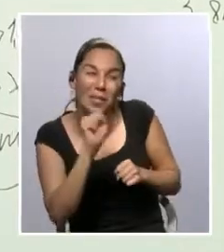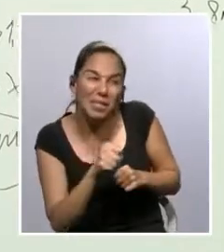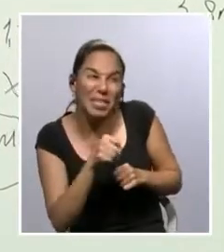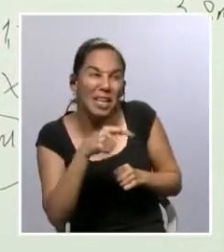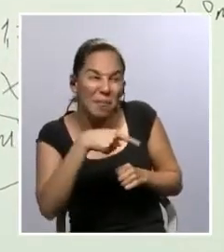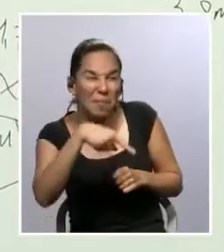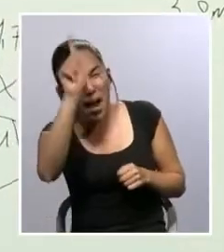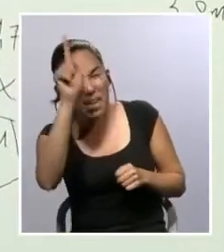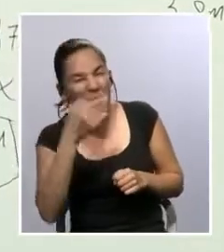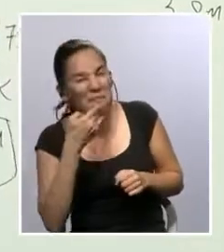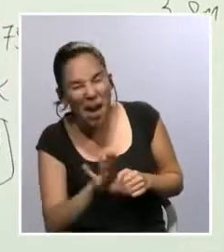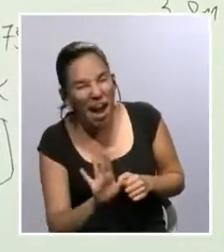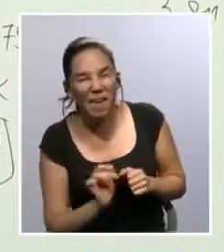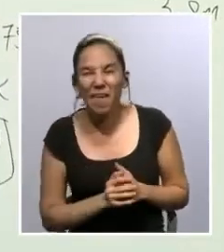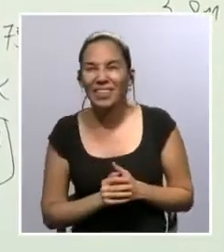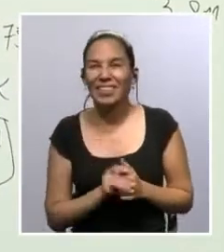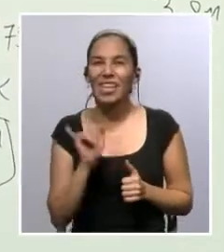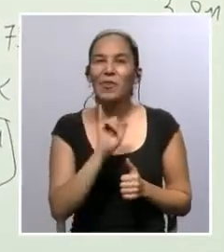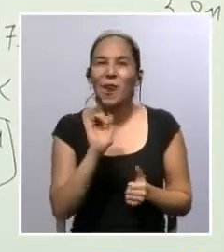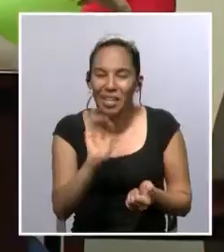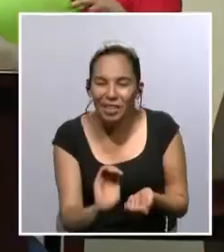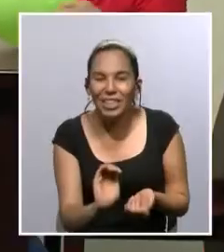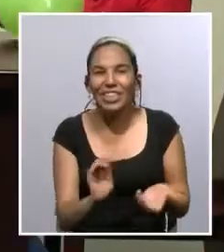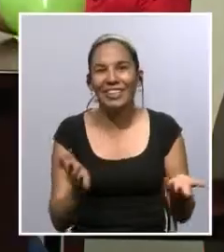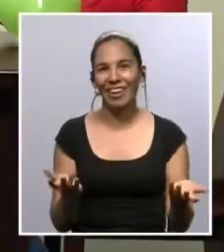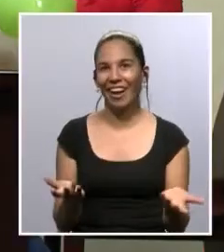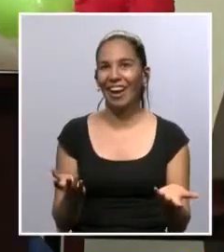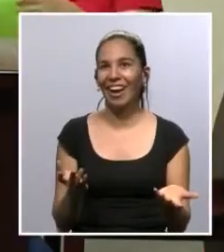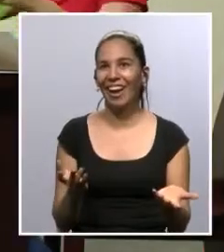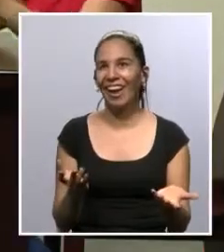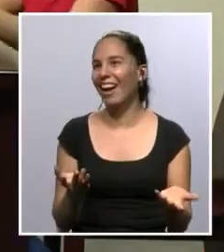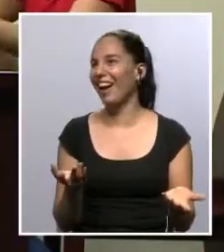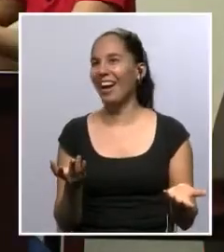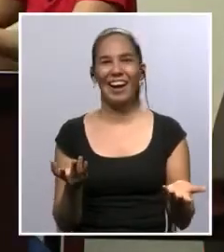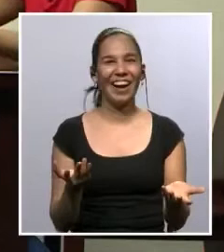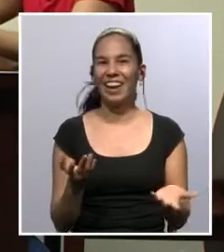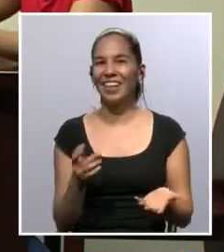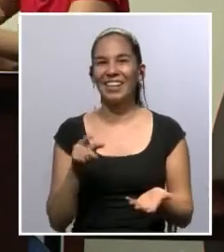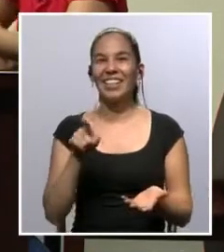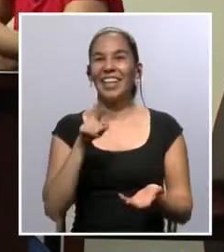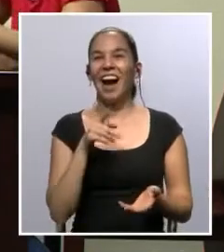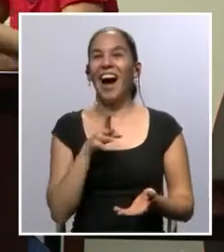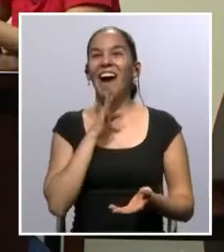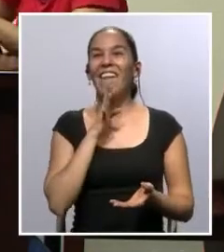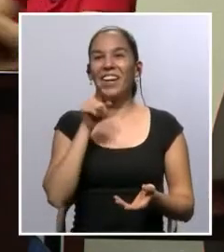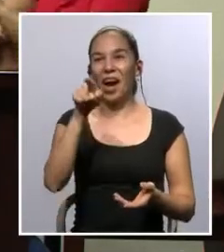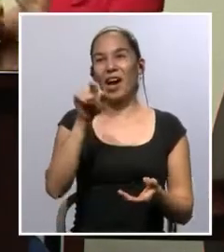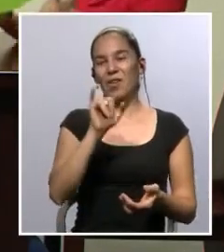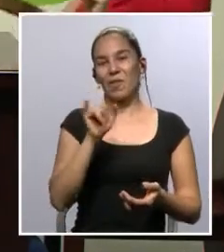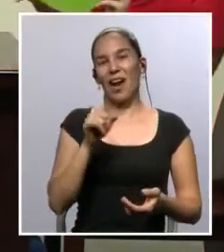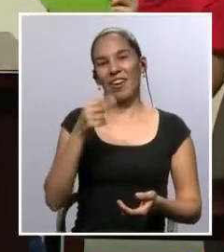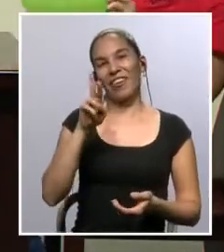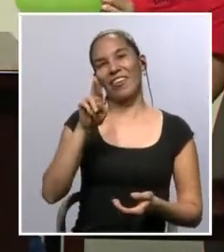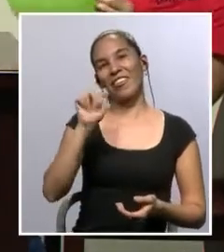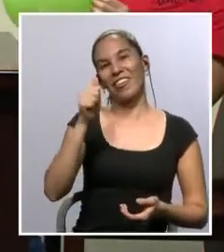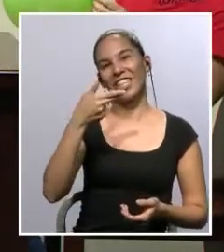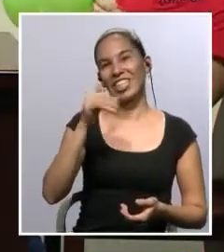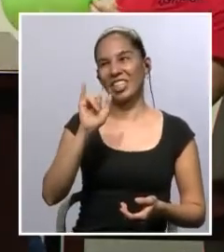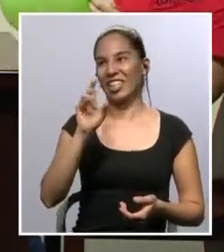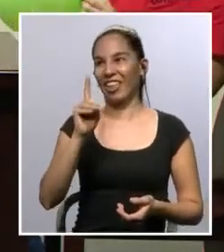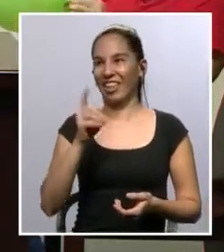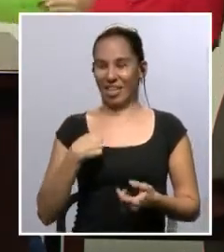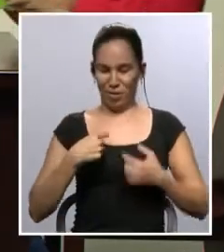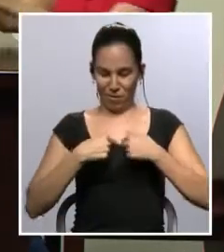malhechores, váyanse de aquí! Así que hable como Rachid y de pronto Rachid, que aquí anda uniformado hoy. ¡Luna, agárrame del